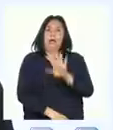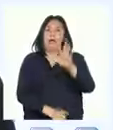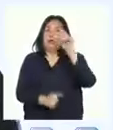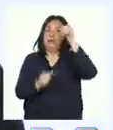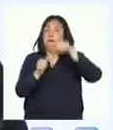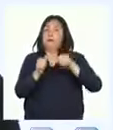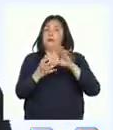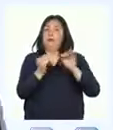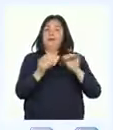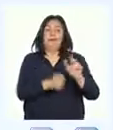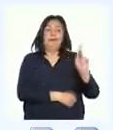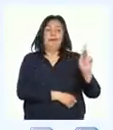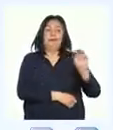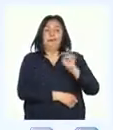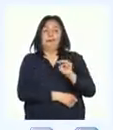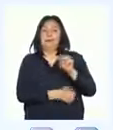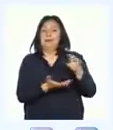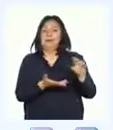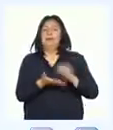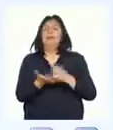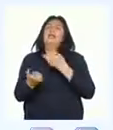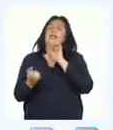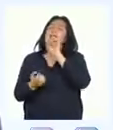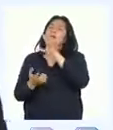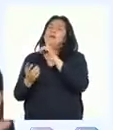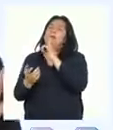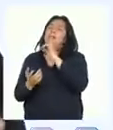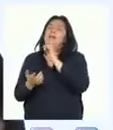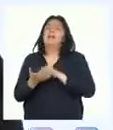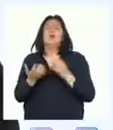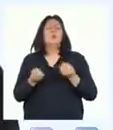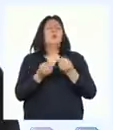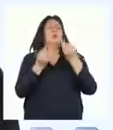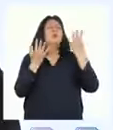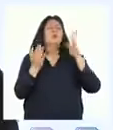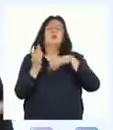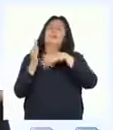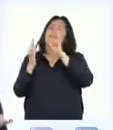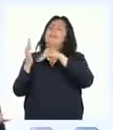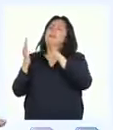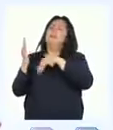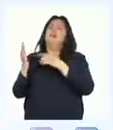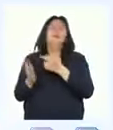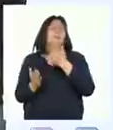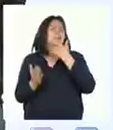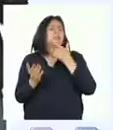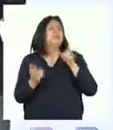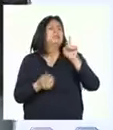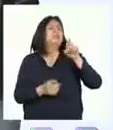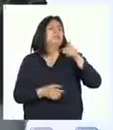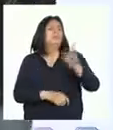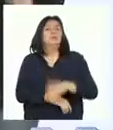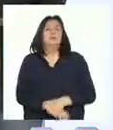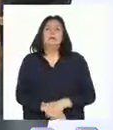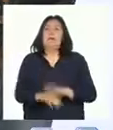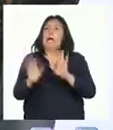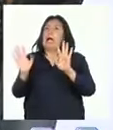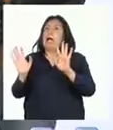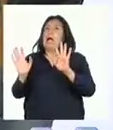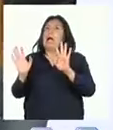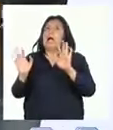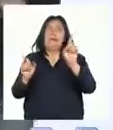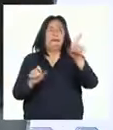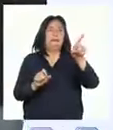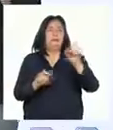Recordemos la historia de Karina y Mateo y lo que dijo el papá. ¿Cuánto de pintura amarilla necesito para la mezcla? Claro. A